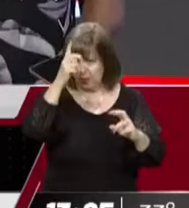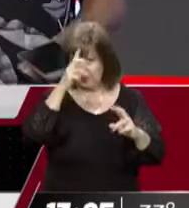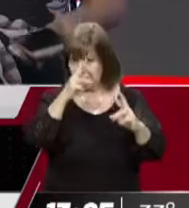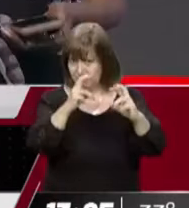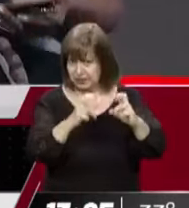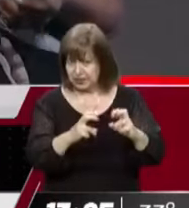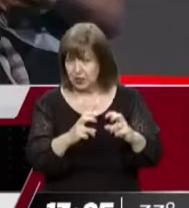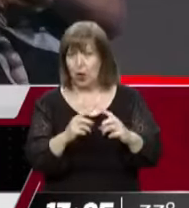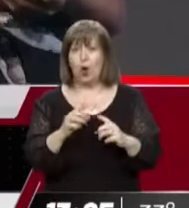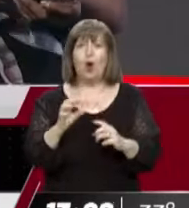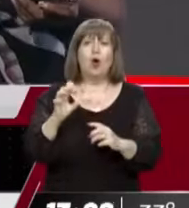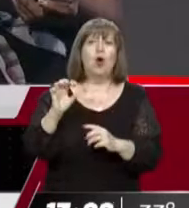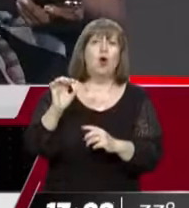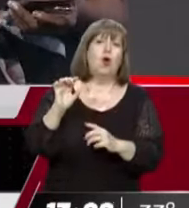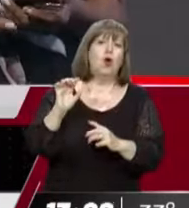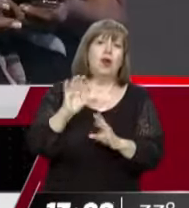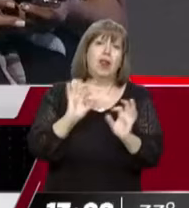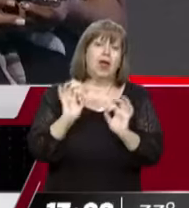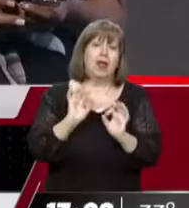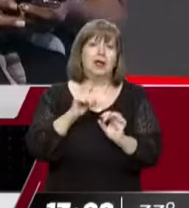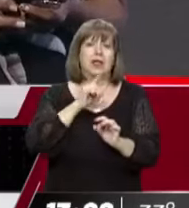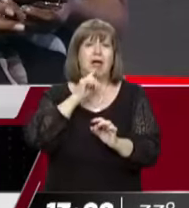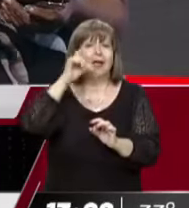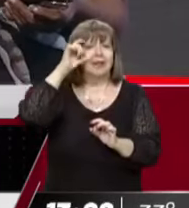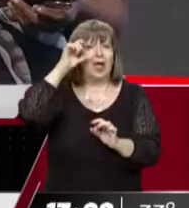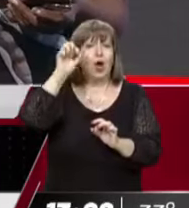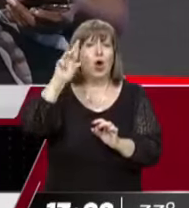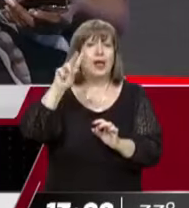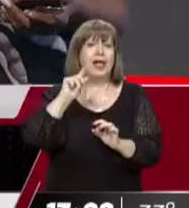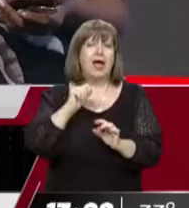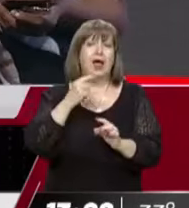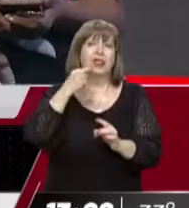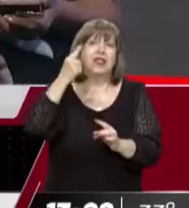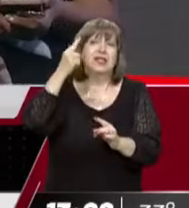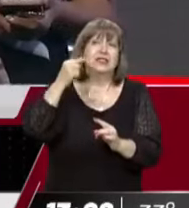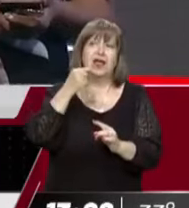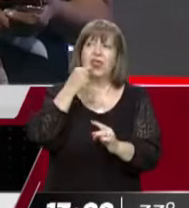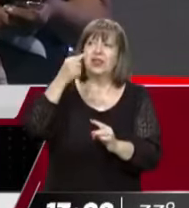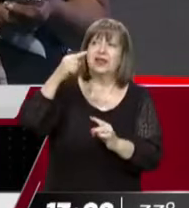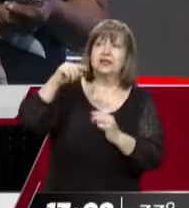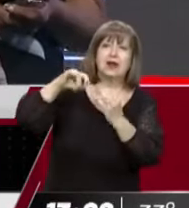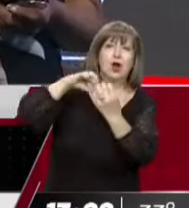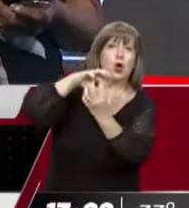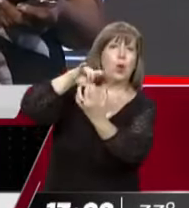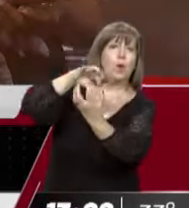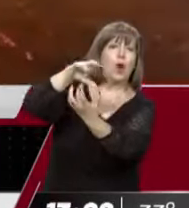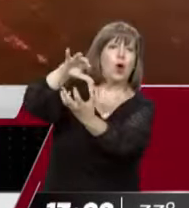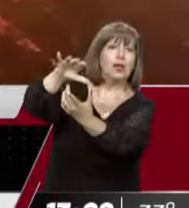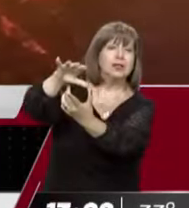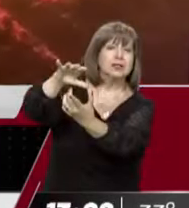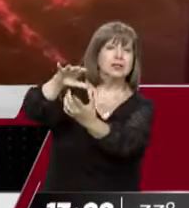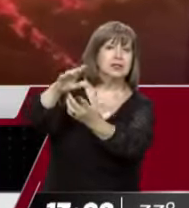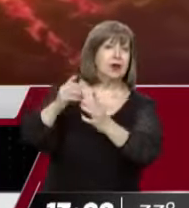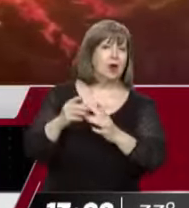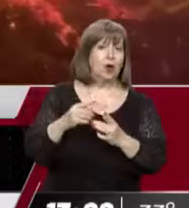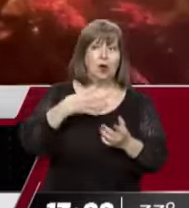teorías, rumores, pero la verdad que nada claro. Sobre todo porque vos contabas ayer que, digamos, esto podría tener